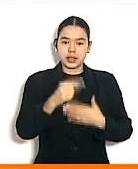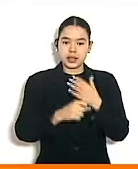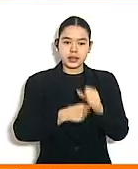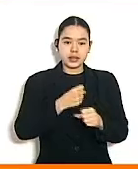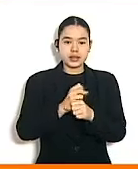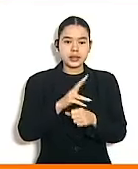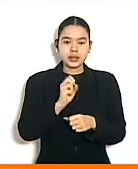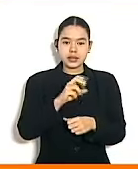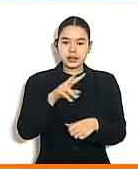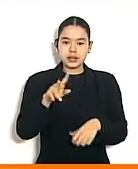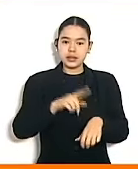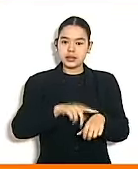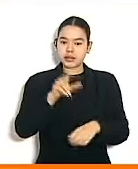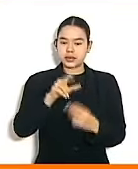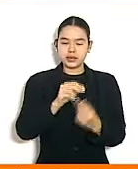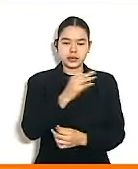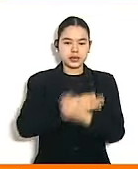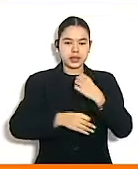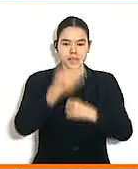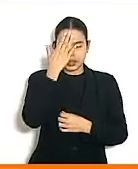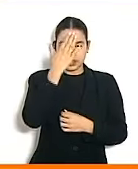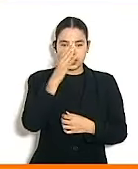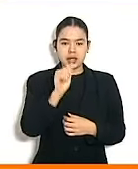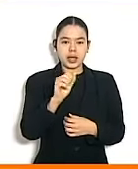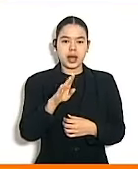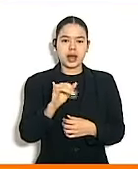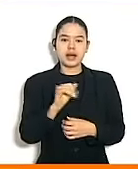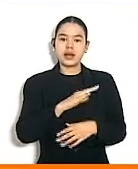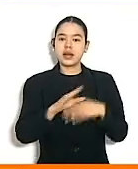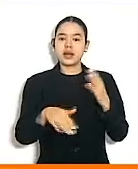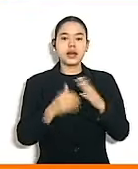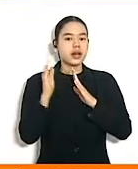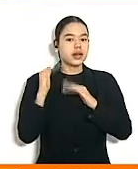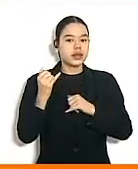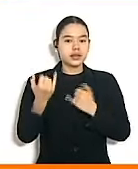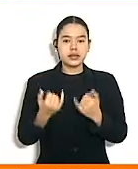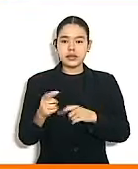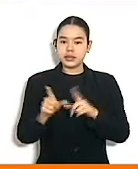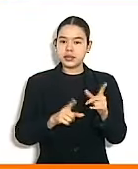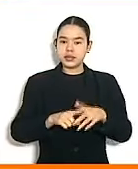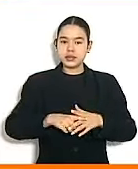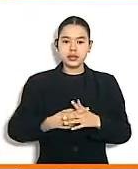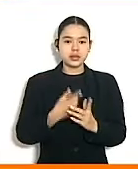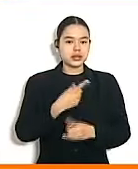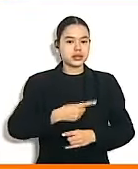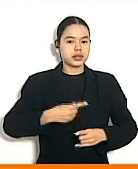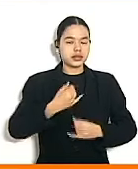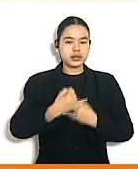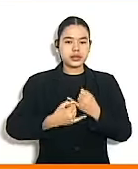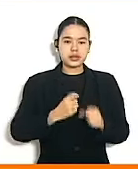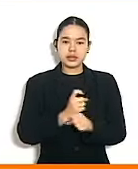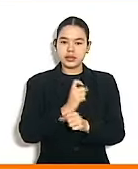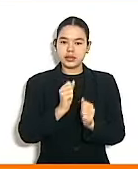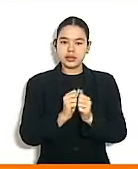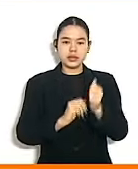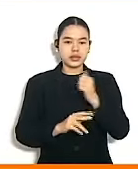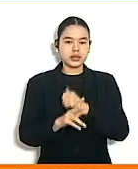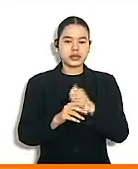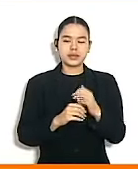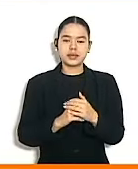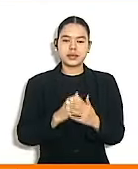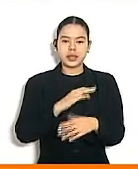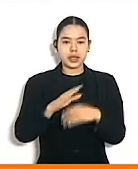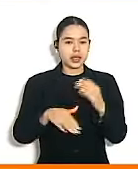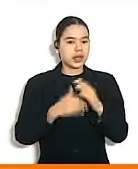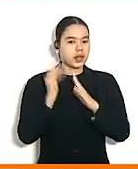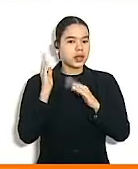las 3 en punto. Te saluda Abigail Robelo. Espero que estés listo porque damos inicio a la diversión pegando y ganando junto a Pega 3. Te